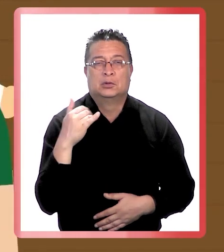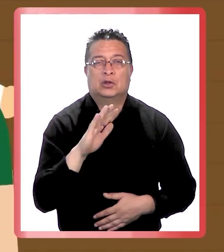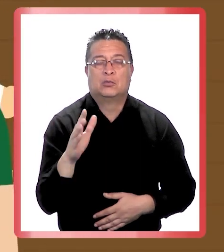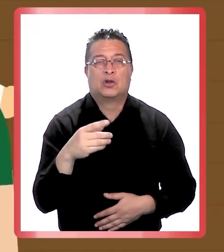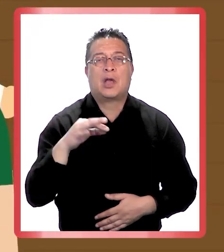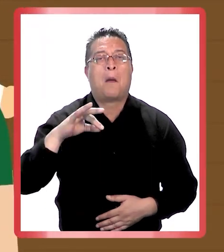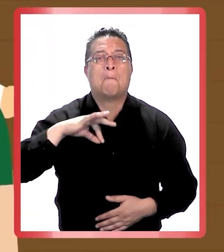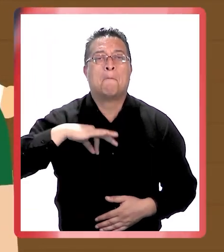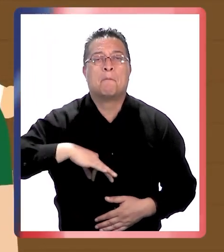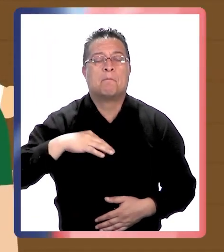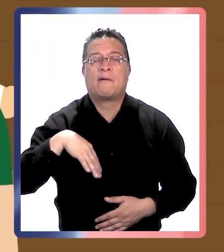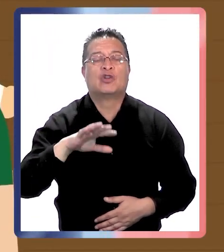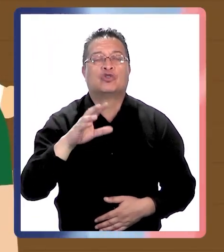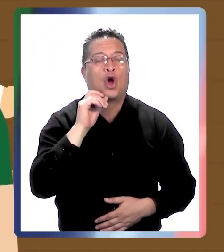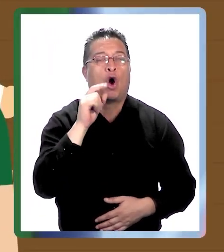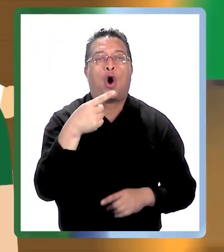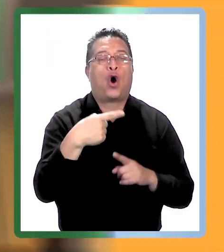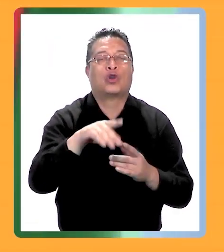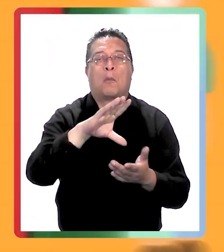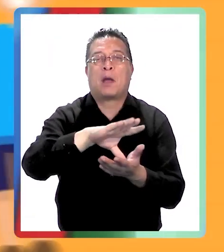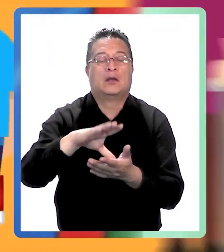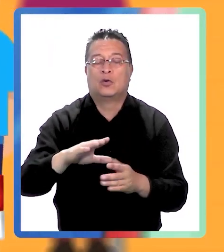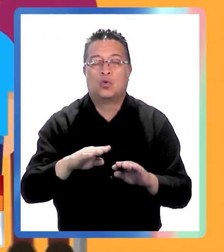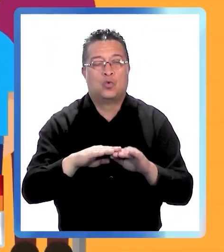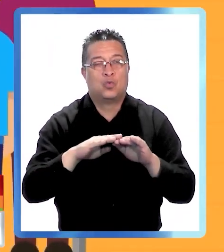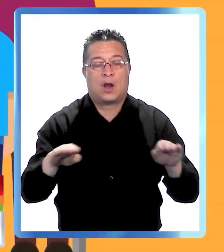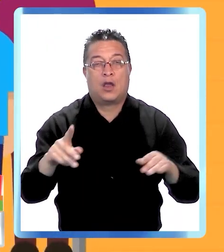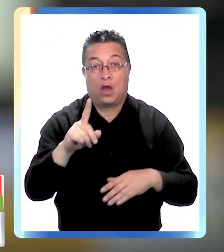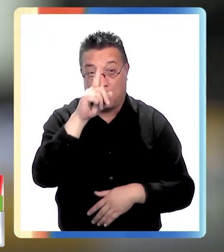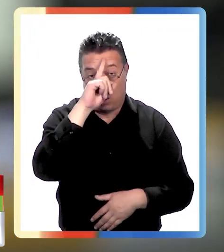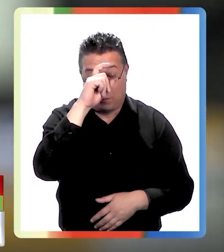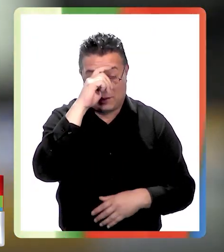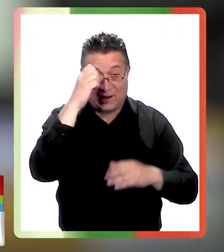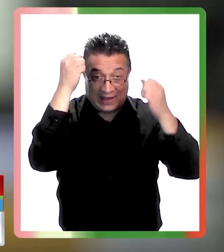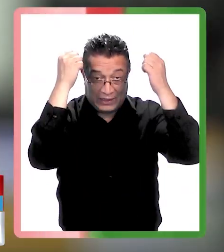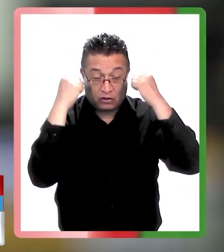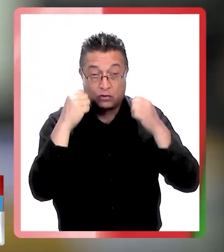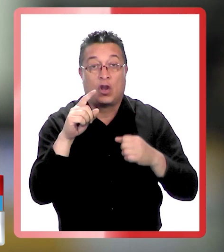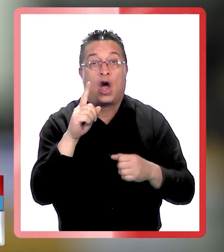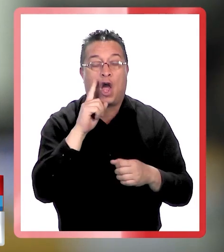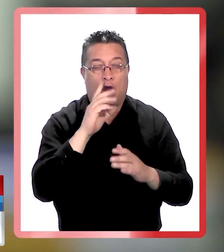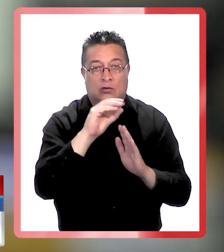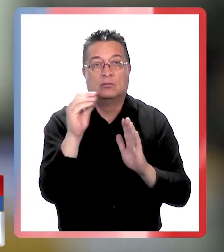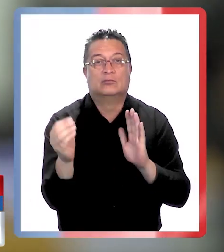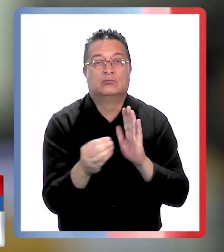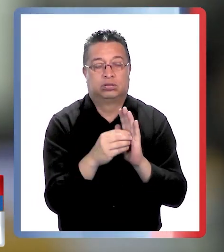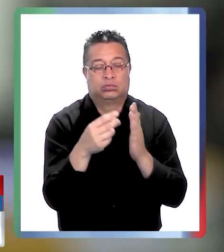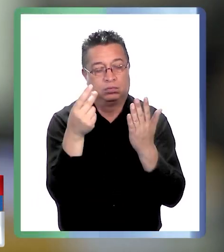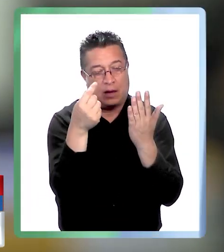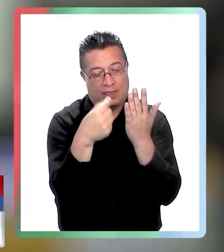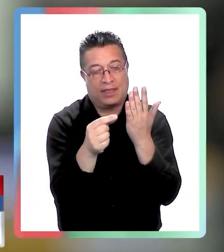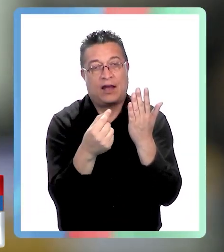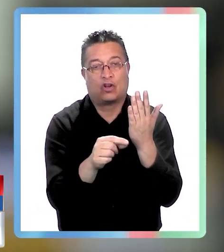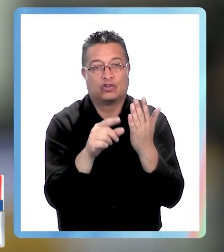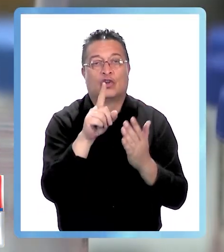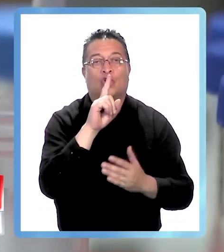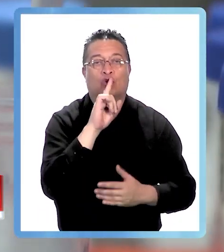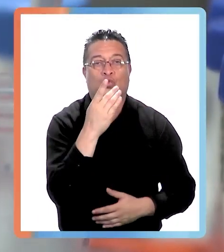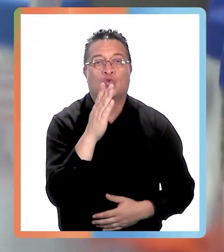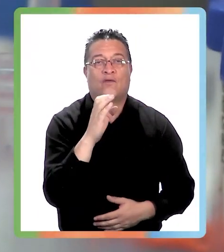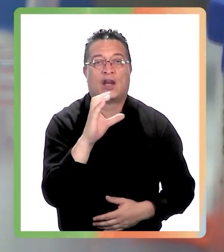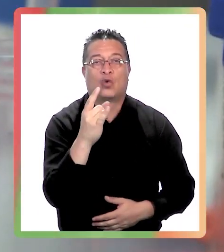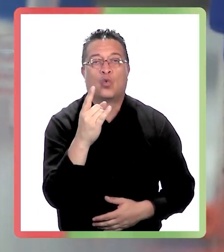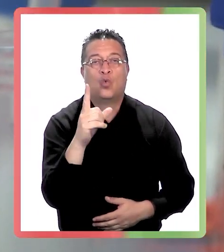su previsión o nacionalidad. El Hospital de Quellón cuenta con la implementación de diagnóstico de la